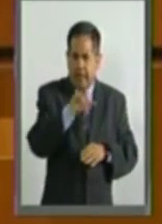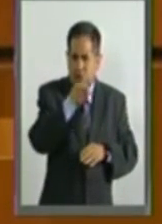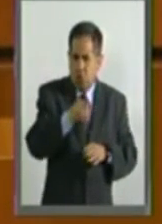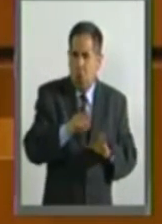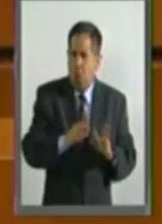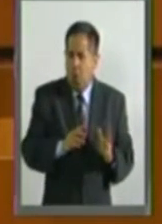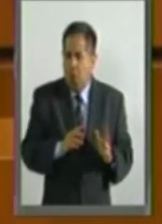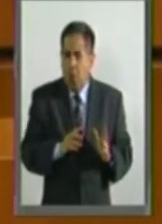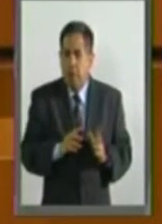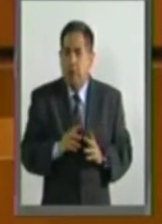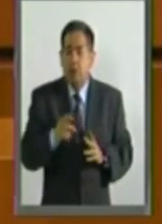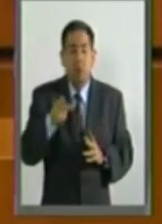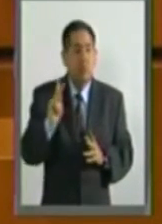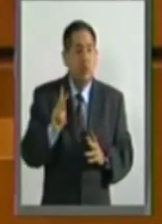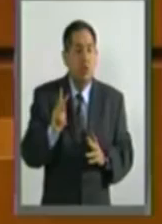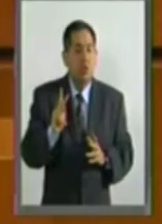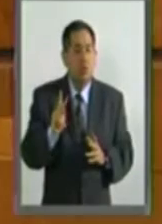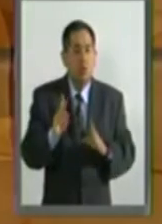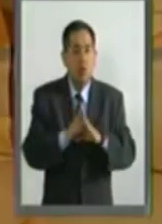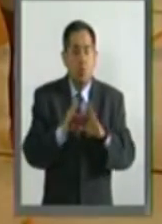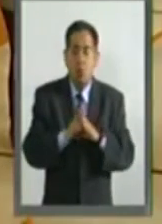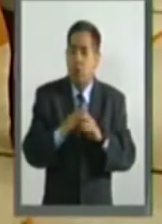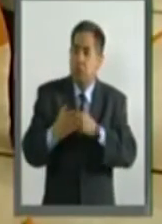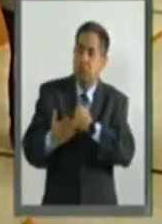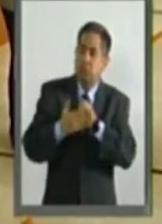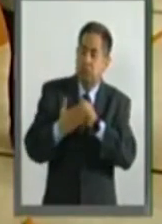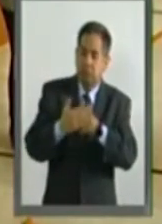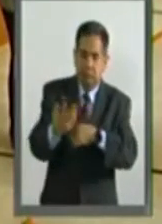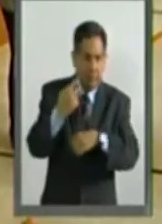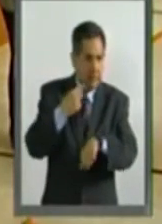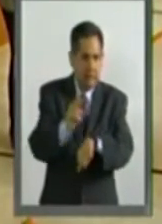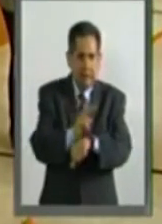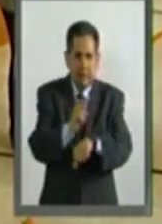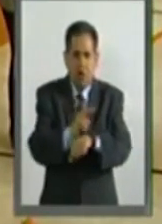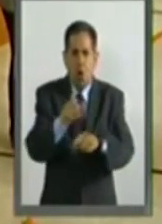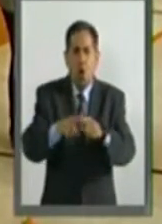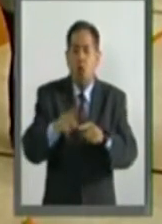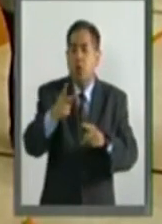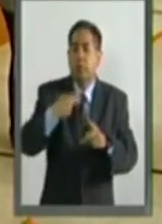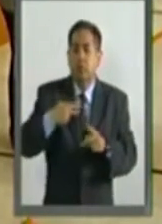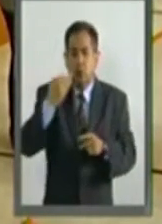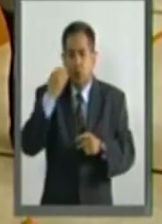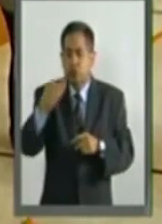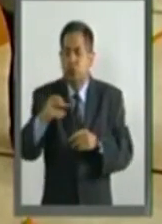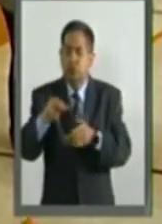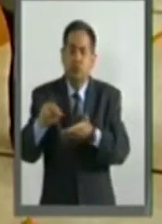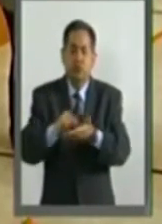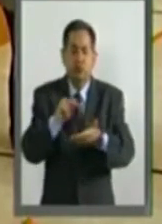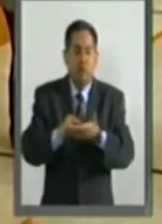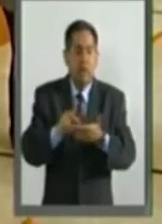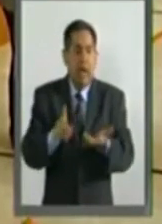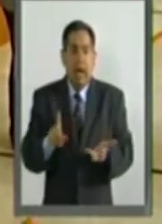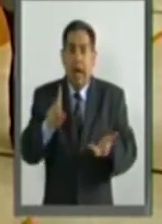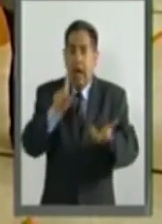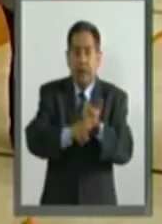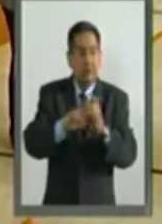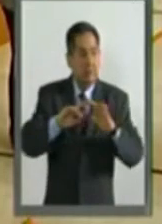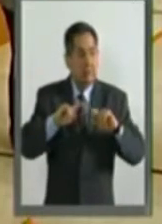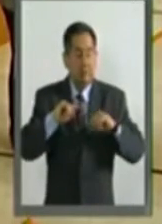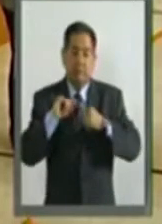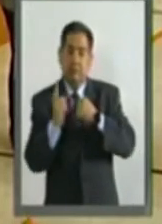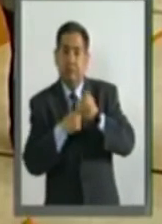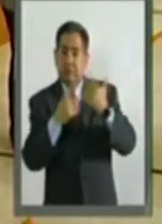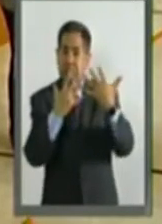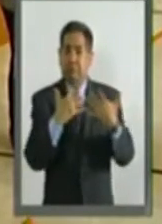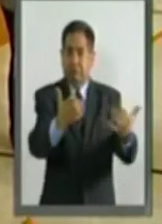y manda a traer al comisariado ejidal o a dos miembros, firma a instancia de la propia Asamblea